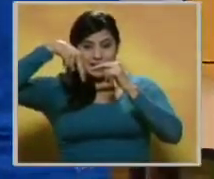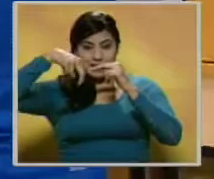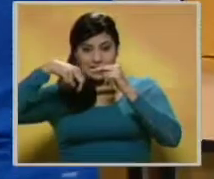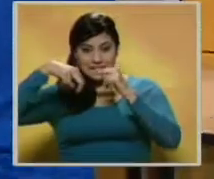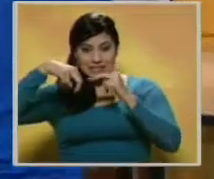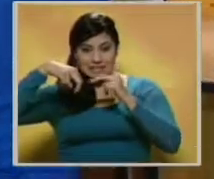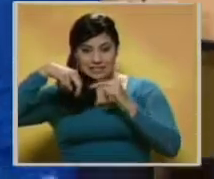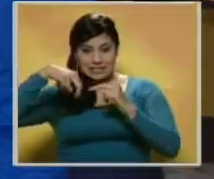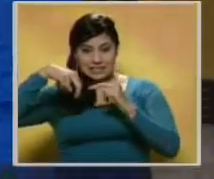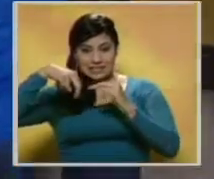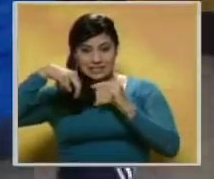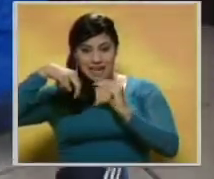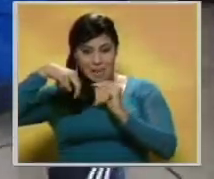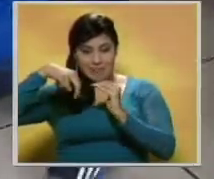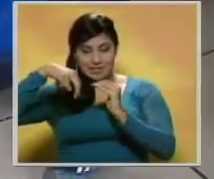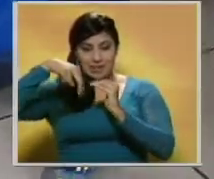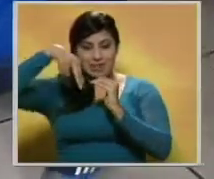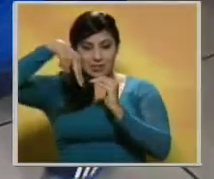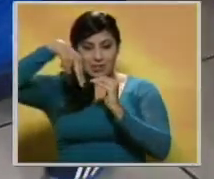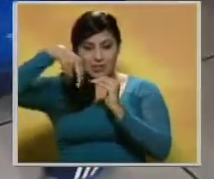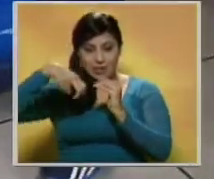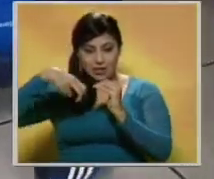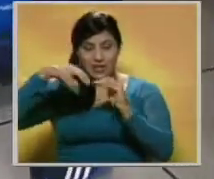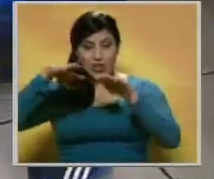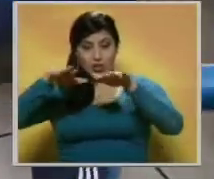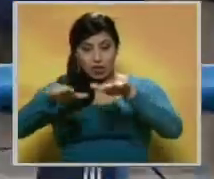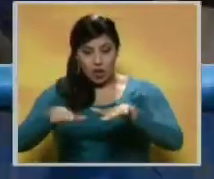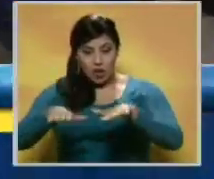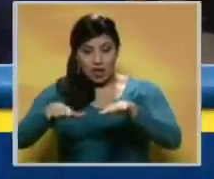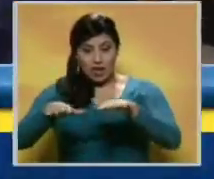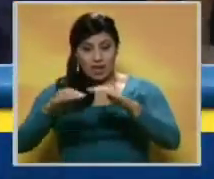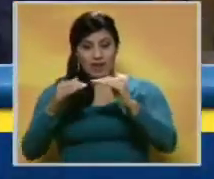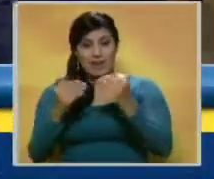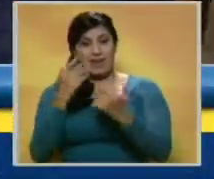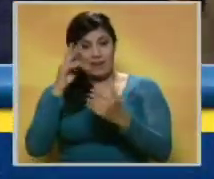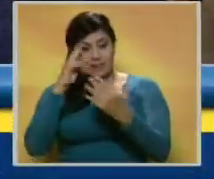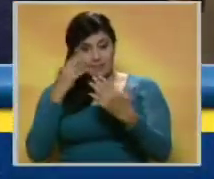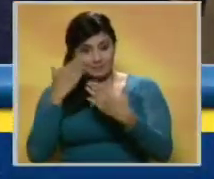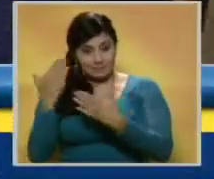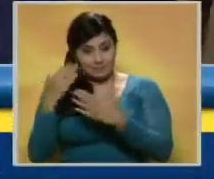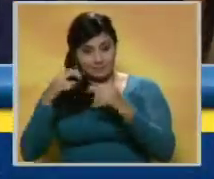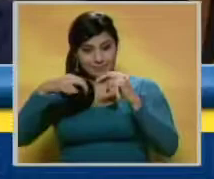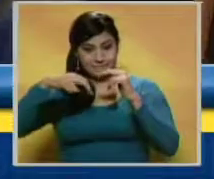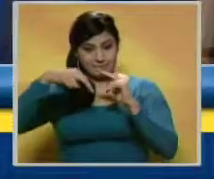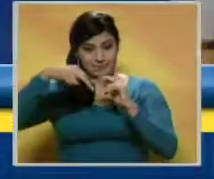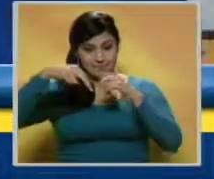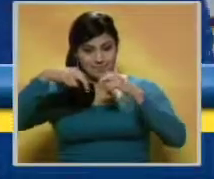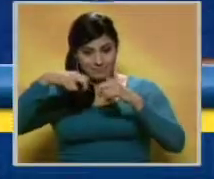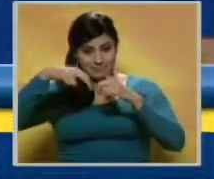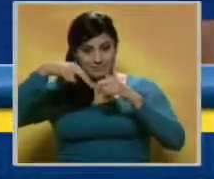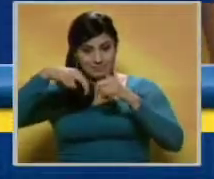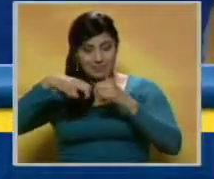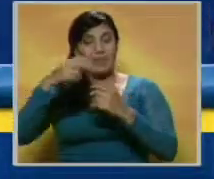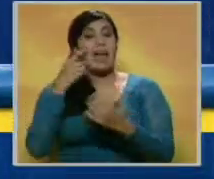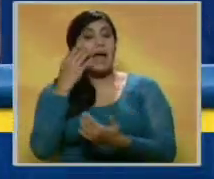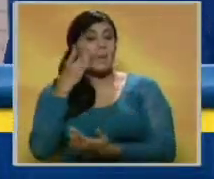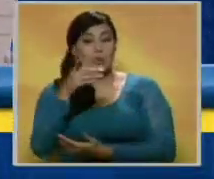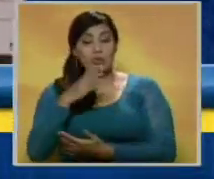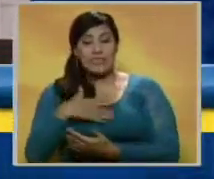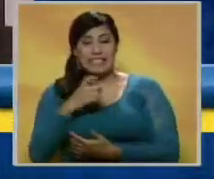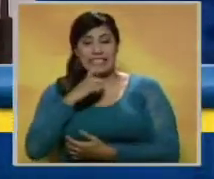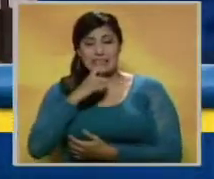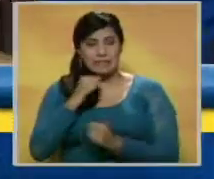brazos toquen el escritorio, hasta ahí llegamos. Y subimos. Sube. Los que quieran aumentar